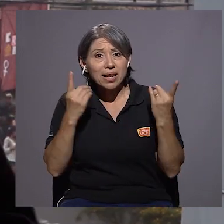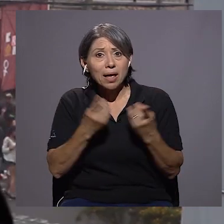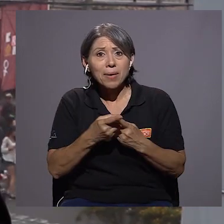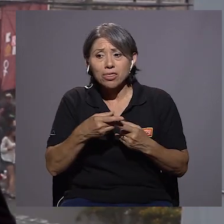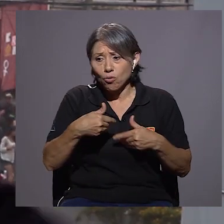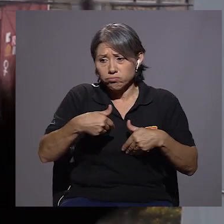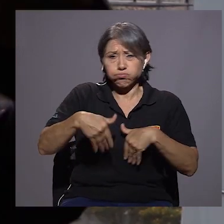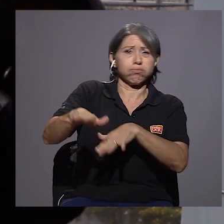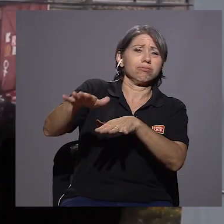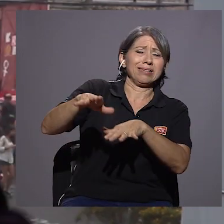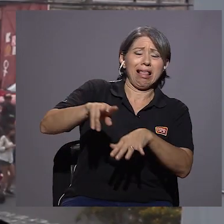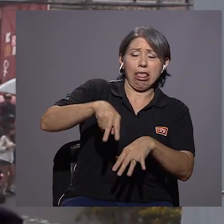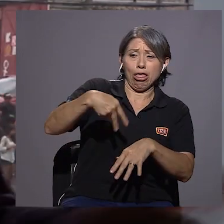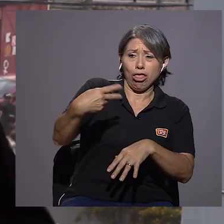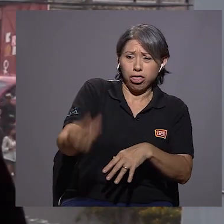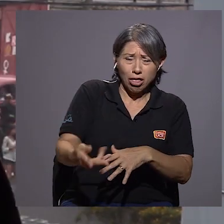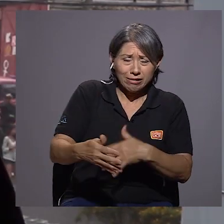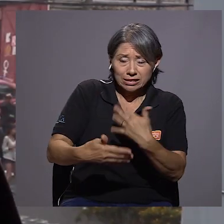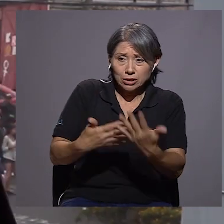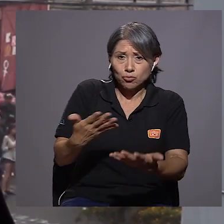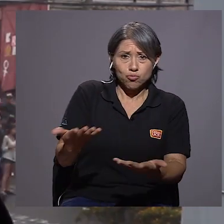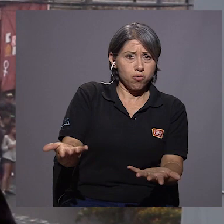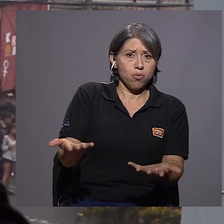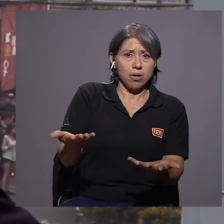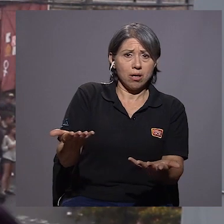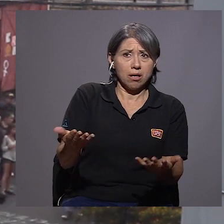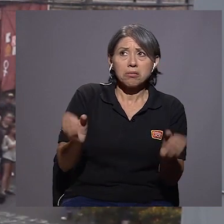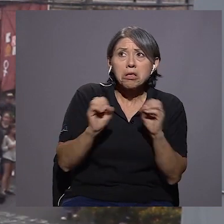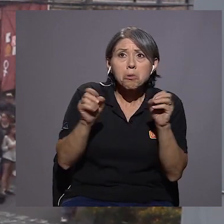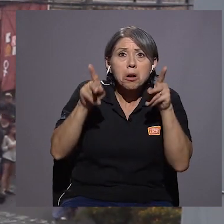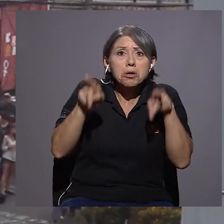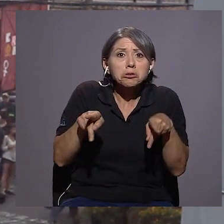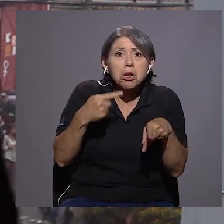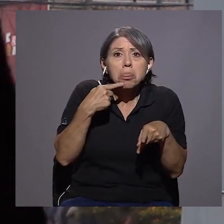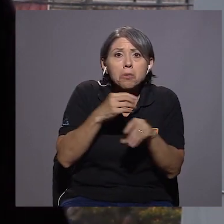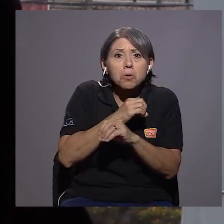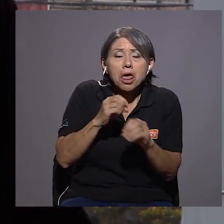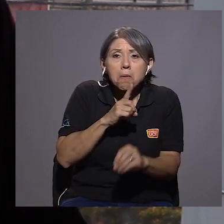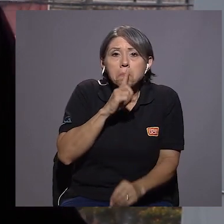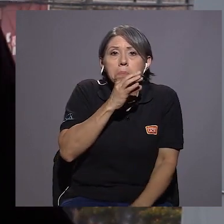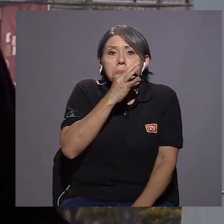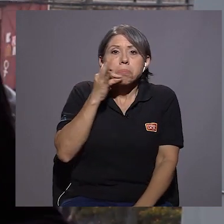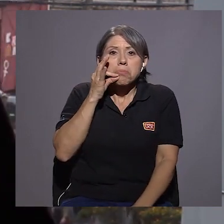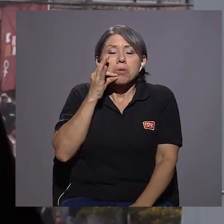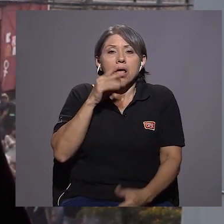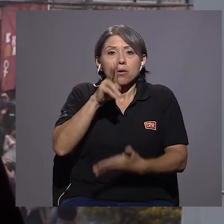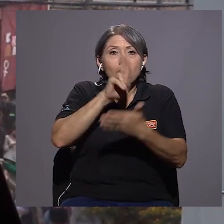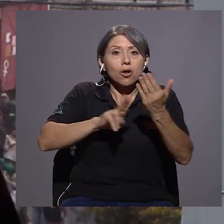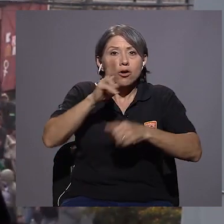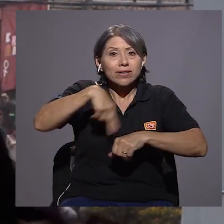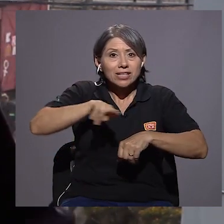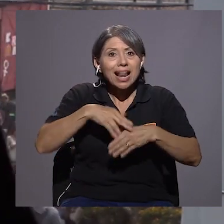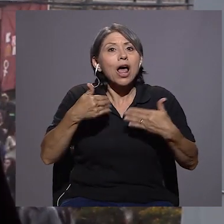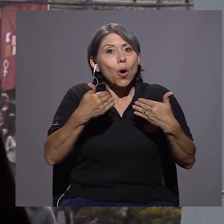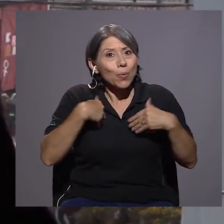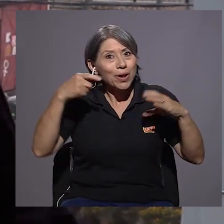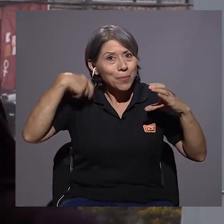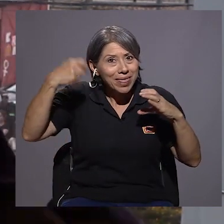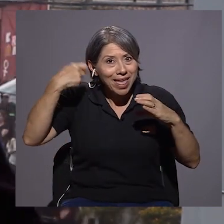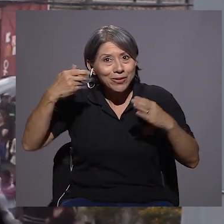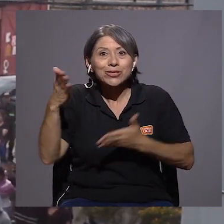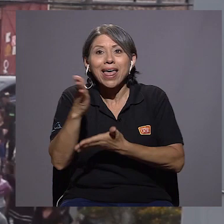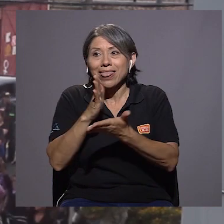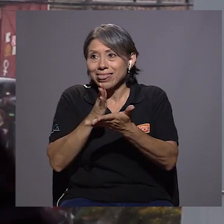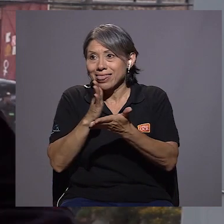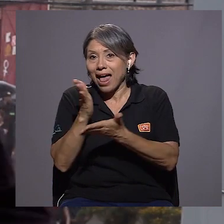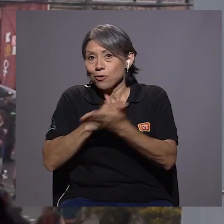del departamento hacia el suelo hasta ser despojadas. Nadie se pronunció al respecto en cuanto a la Universidad Nacional, hubieron videos, hubieron